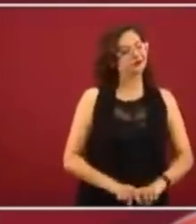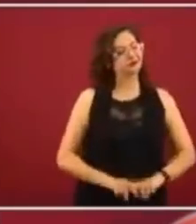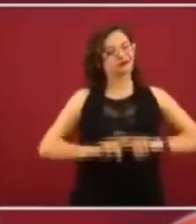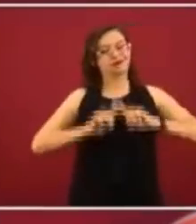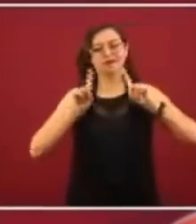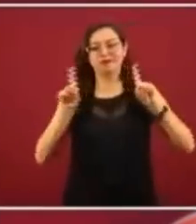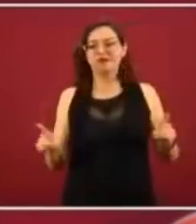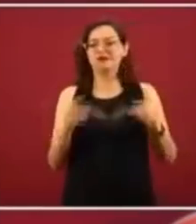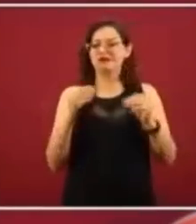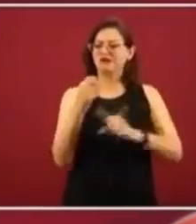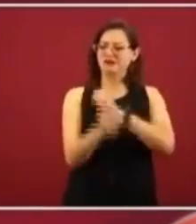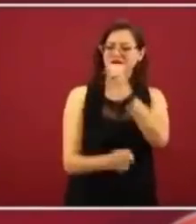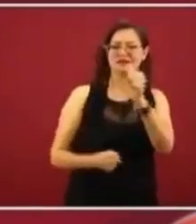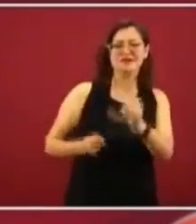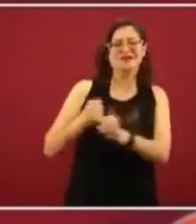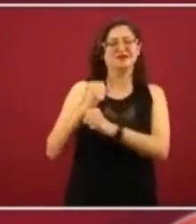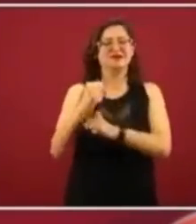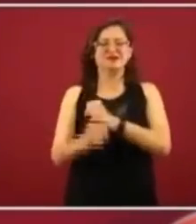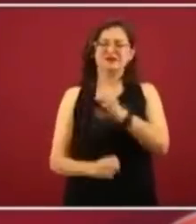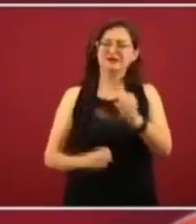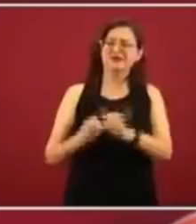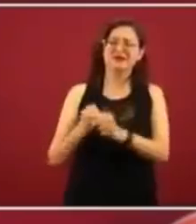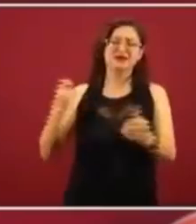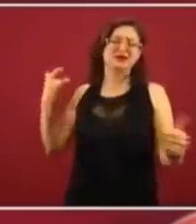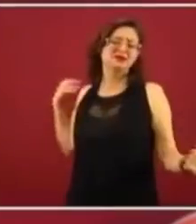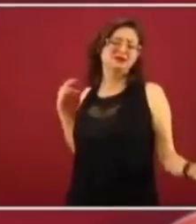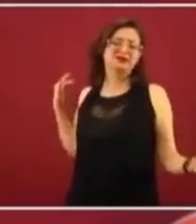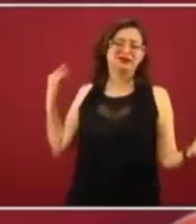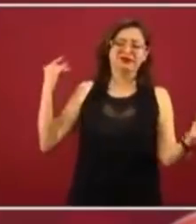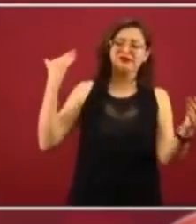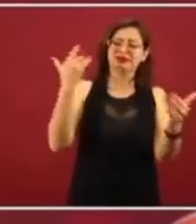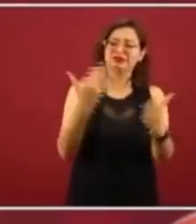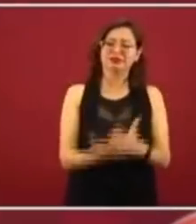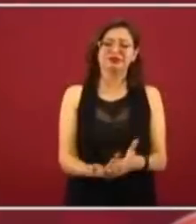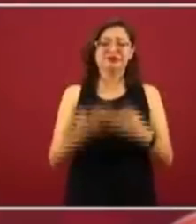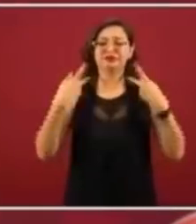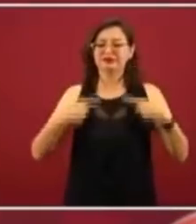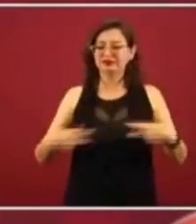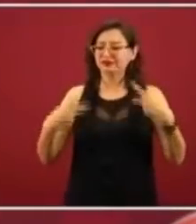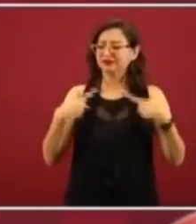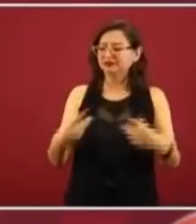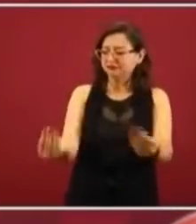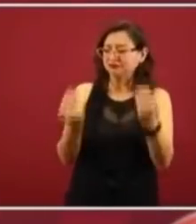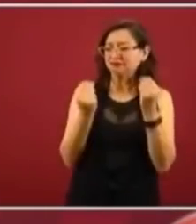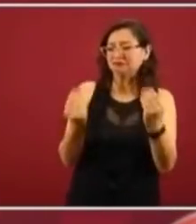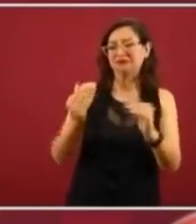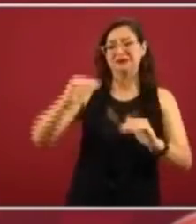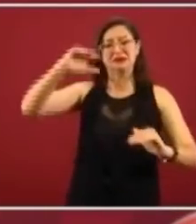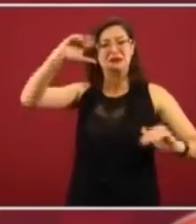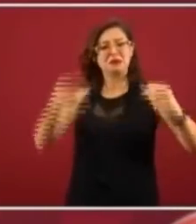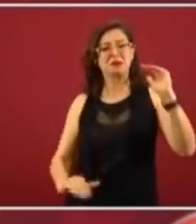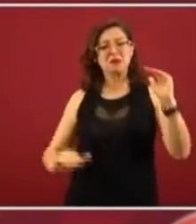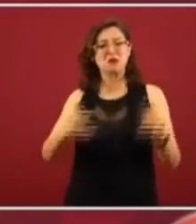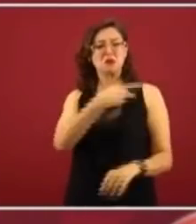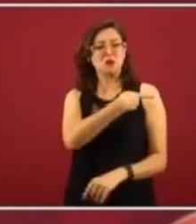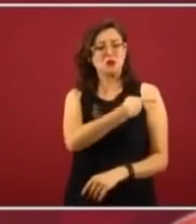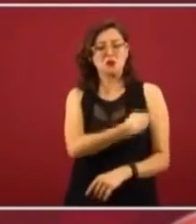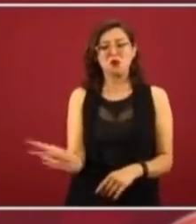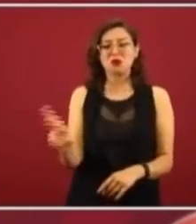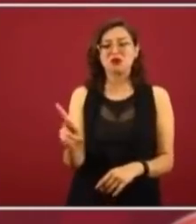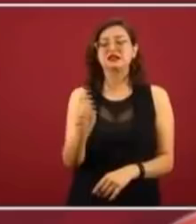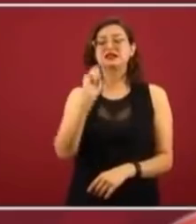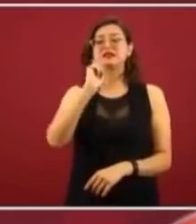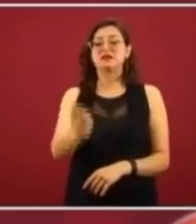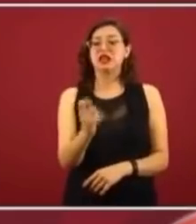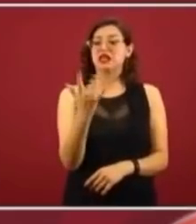años tenemos una profunda desigualdad social y económica. En un número representativo, la mitad